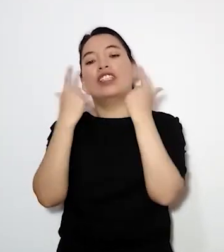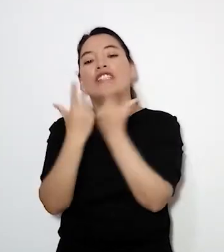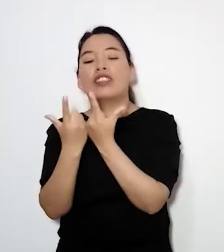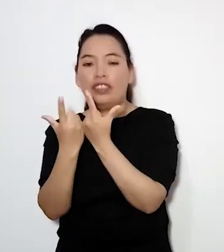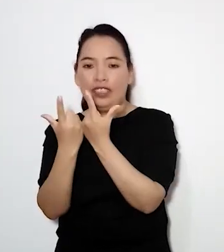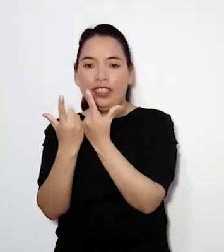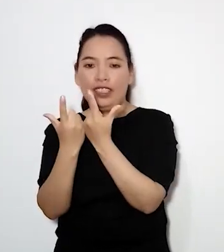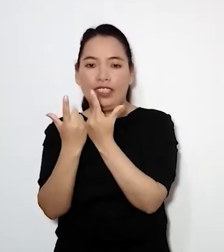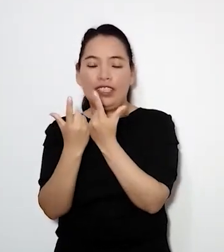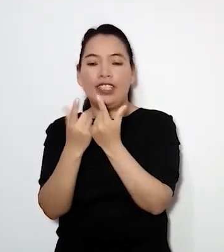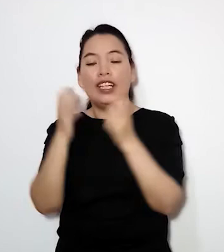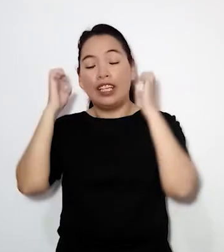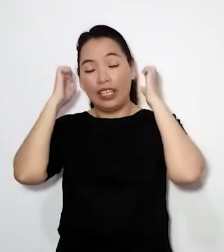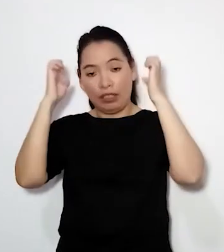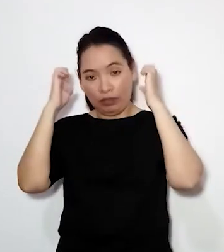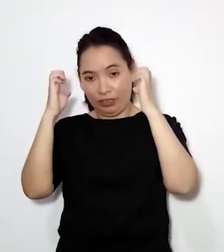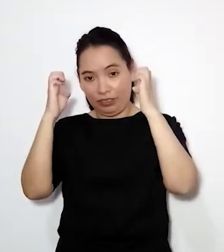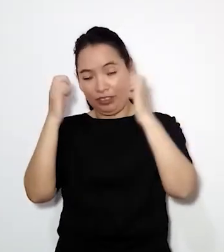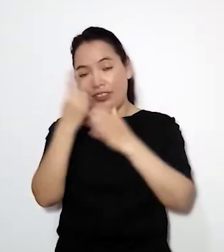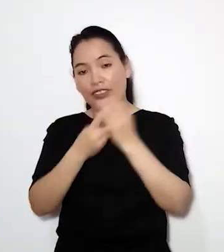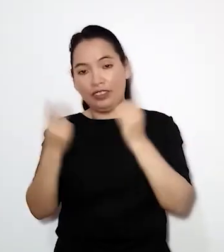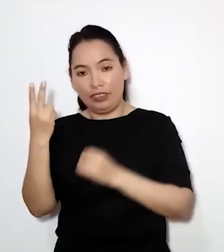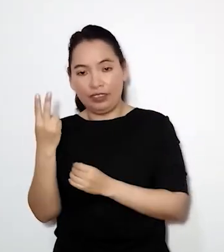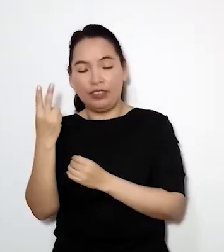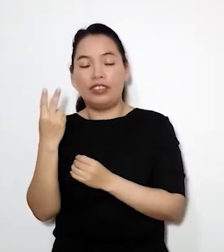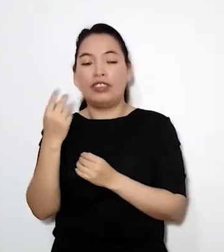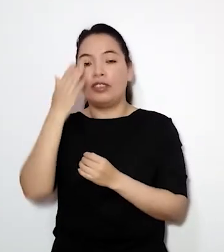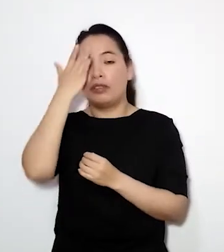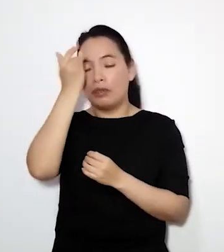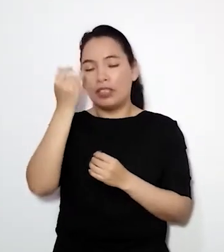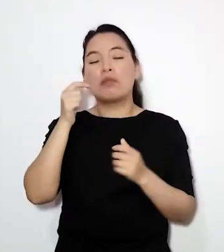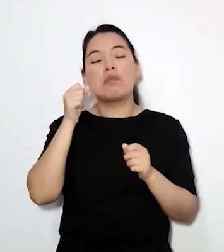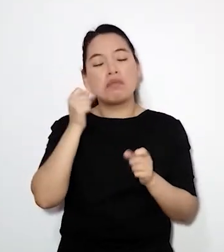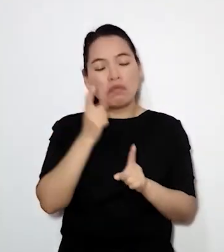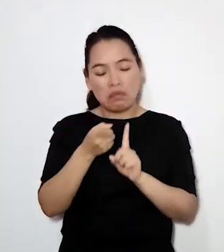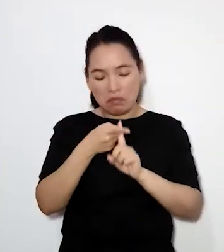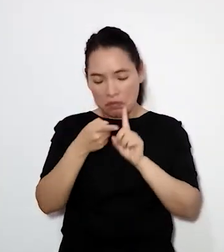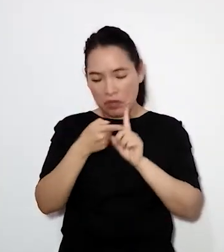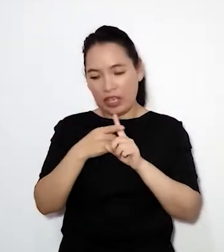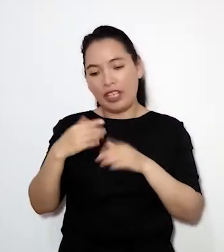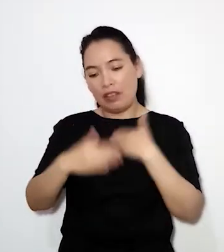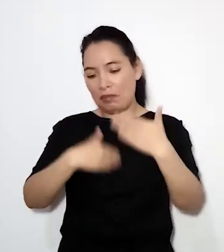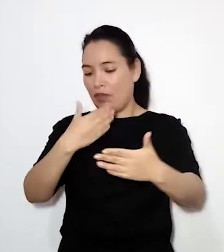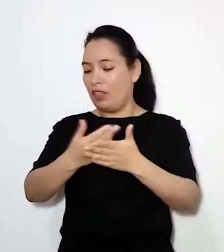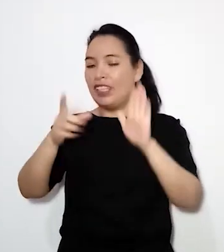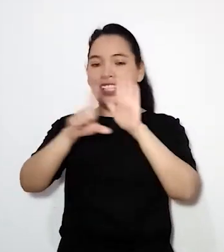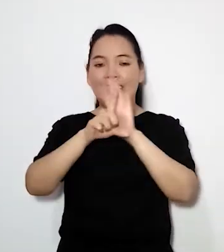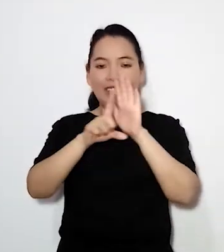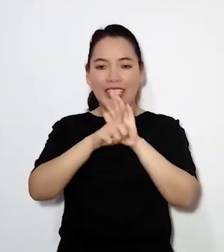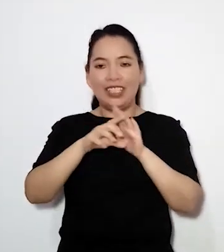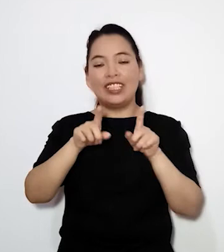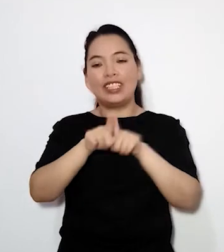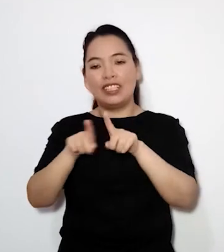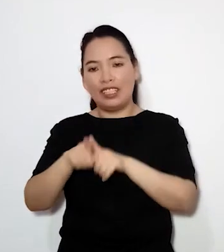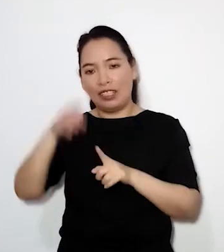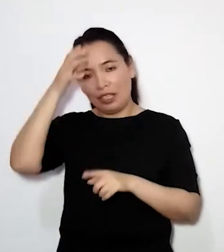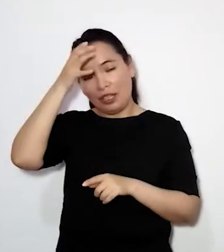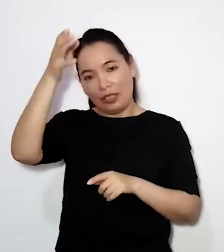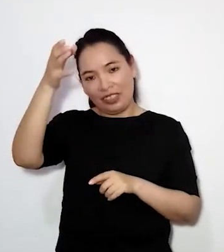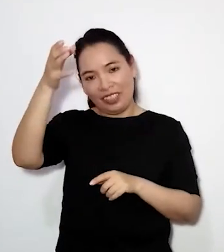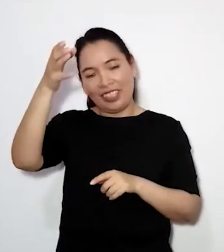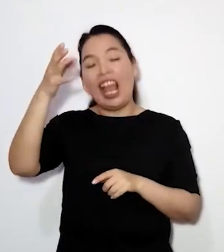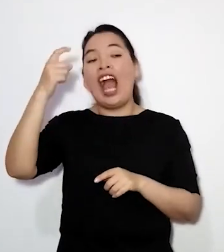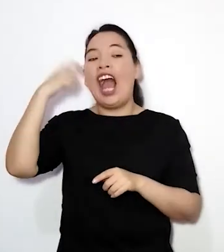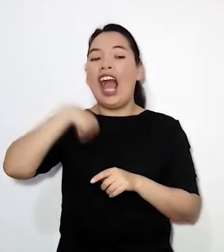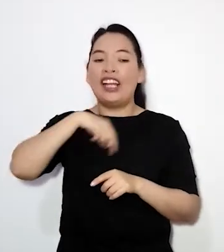habido avances en términos legislativos y en términos conceptuales, para ser inclusiva, la educación debe